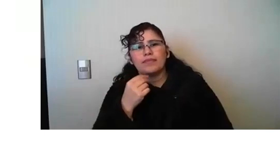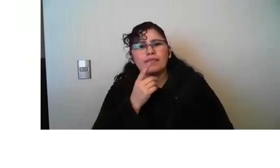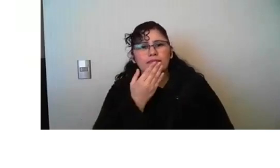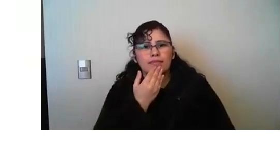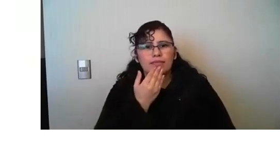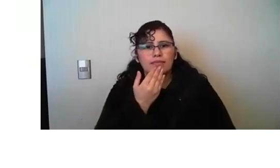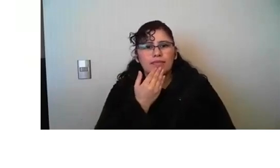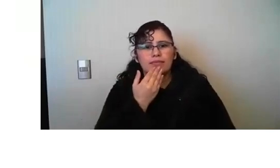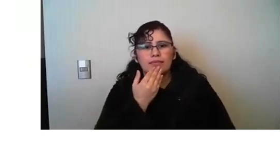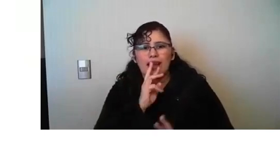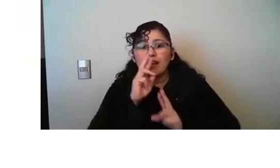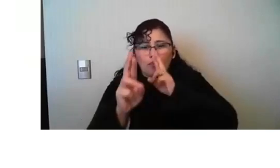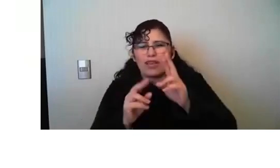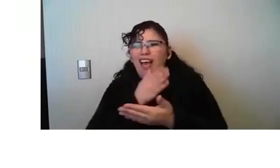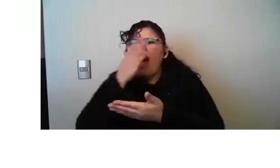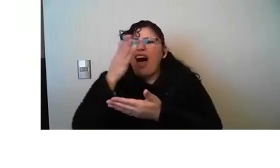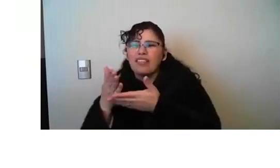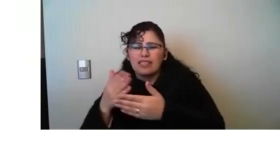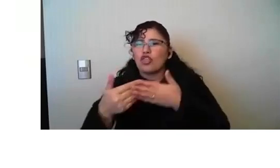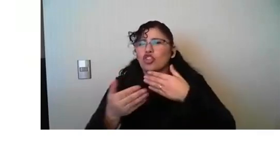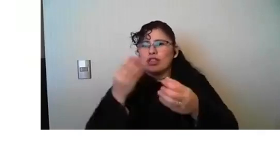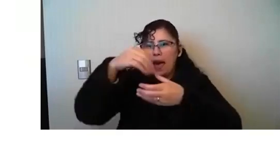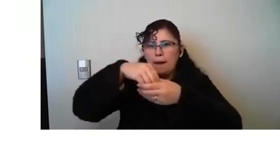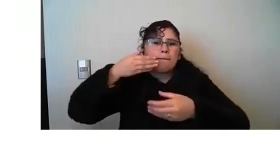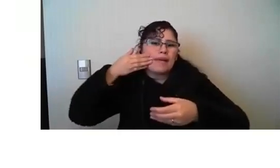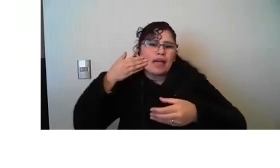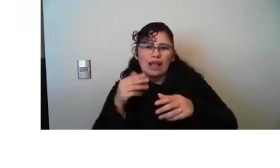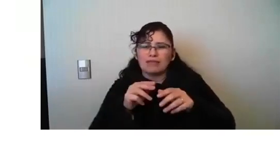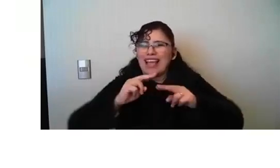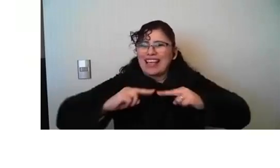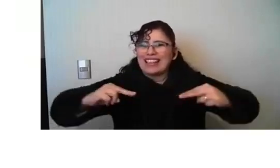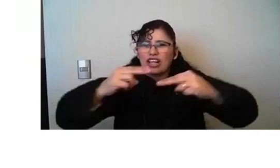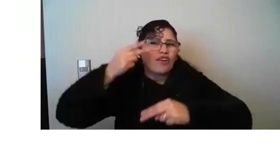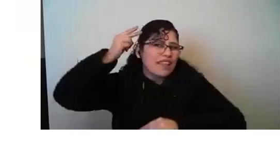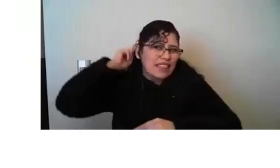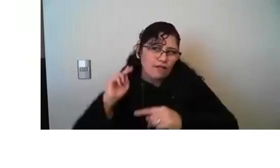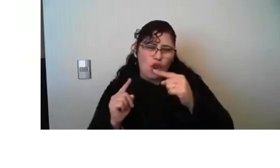la respuesta hacia la médula espinal a través de los tractos vestíbulo-espinales, ¿ya?